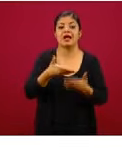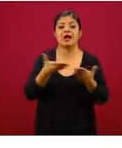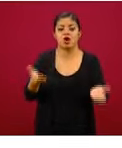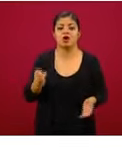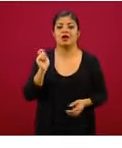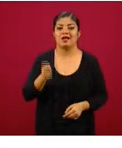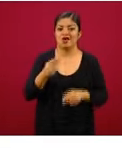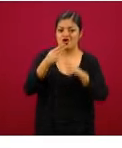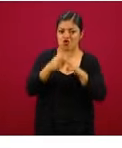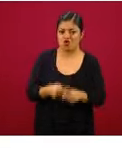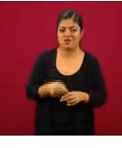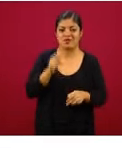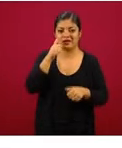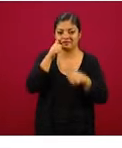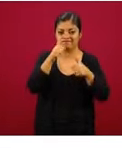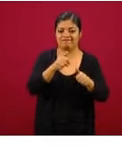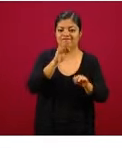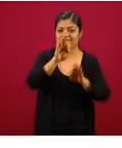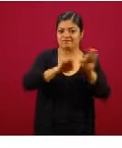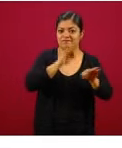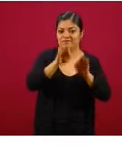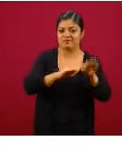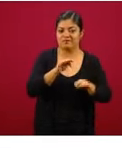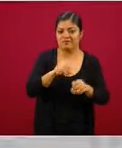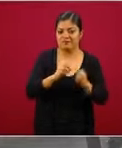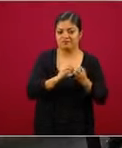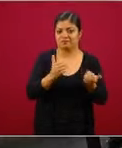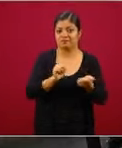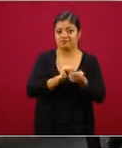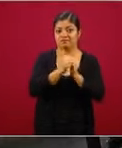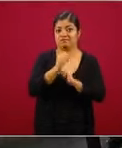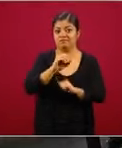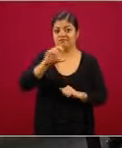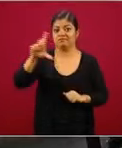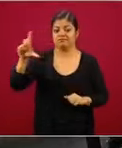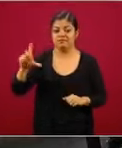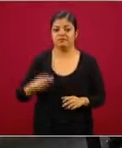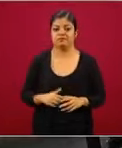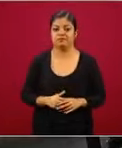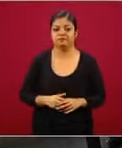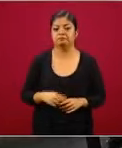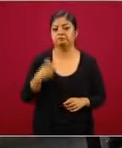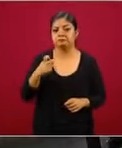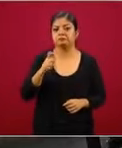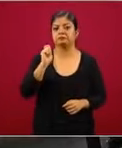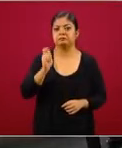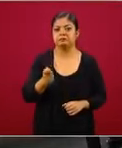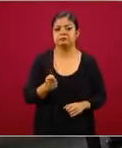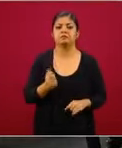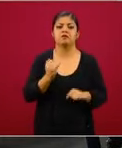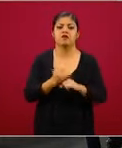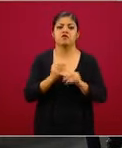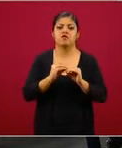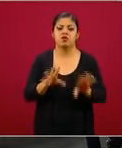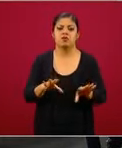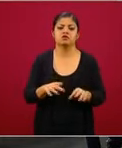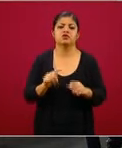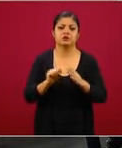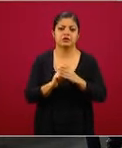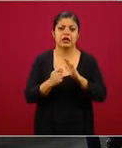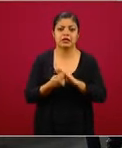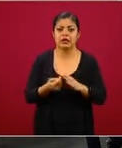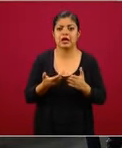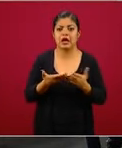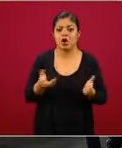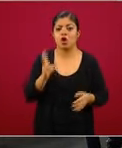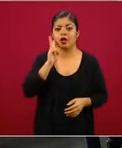esa función y por eso vemos este incremento. Bien, hasta aquí sería la parte de la ocupación. Vamos rápidamente